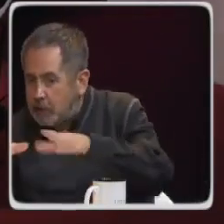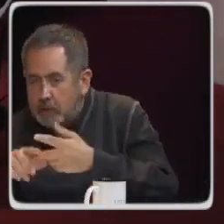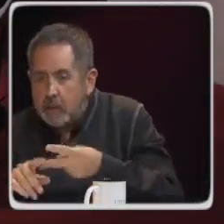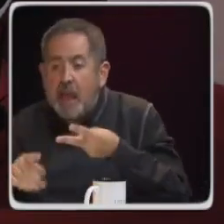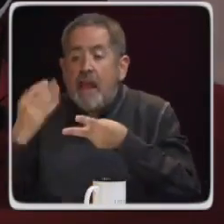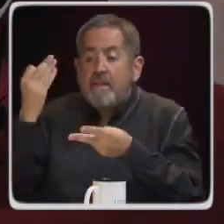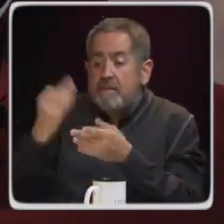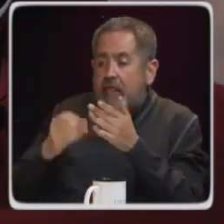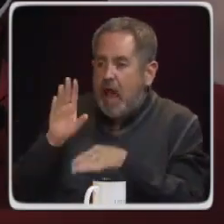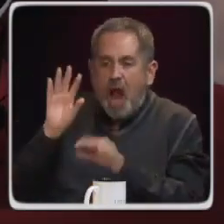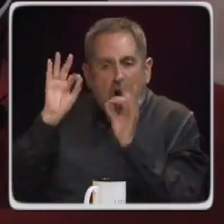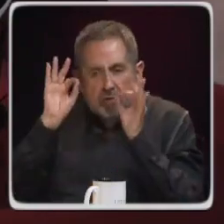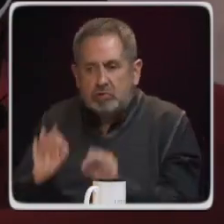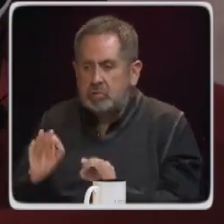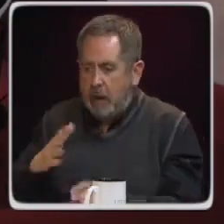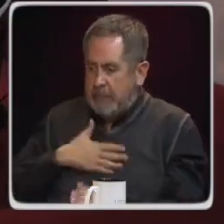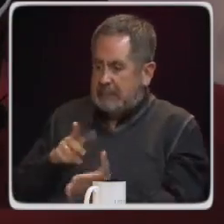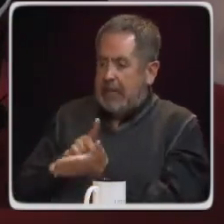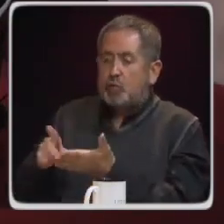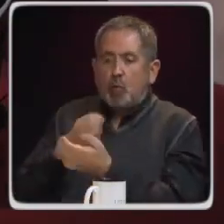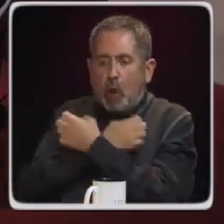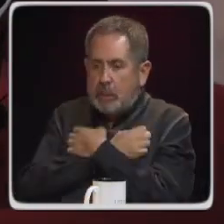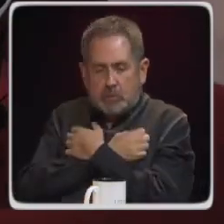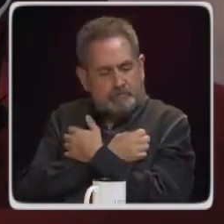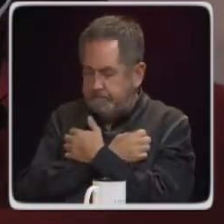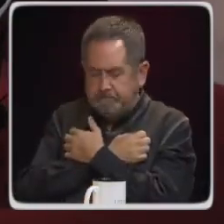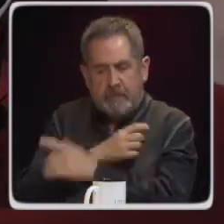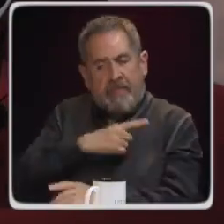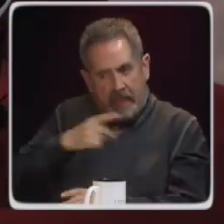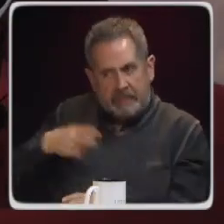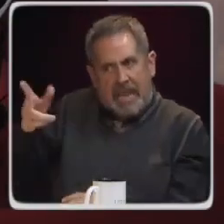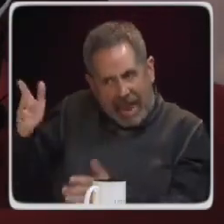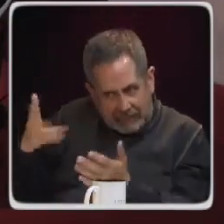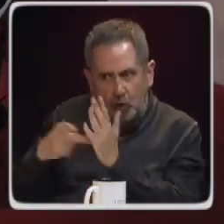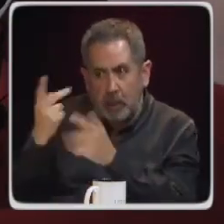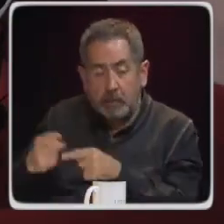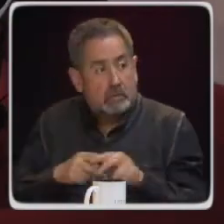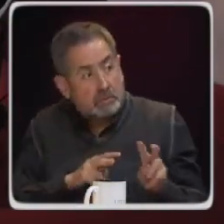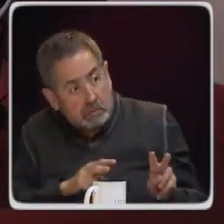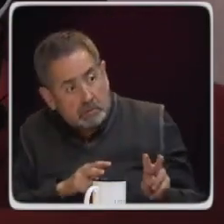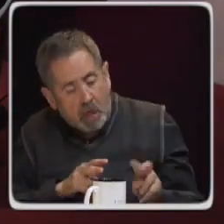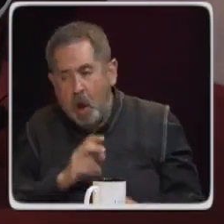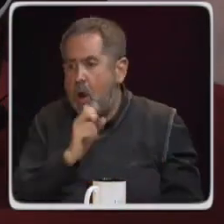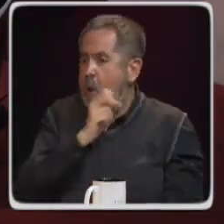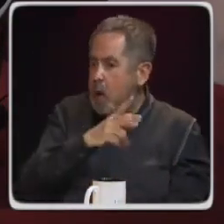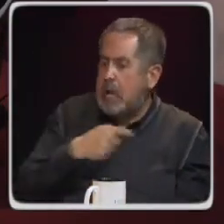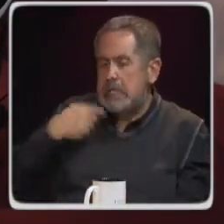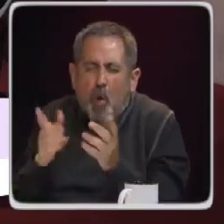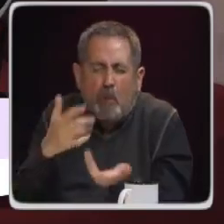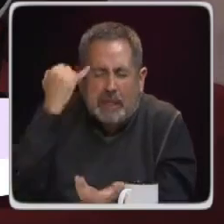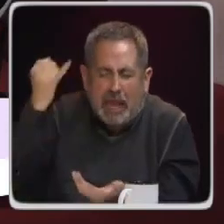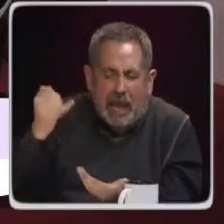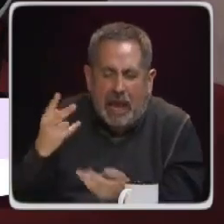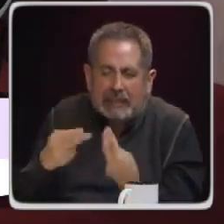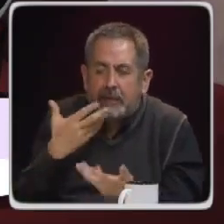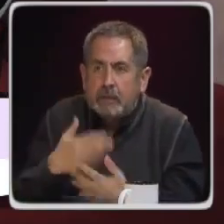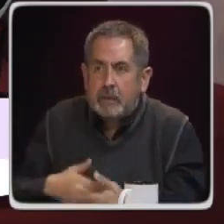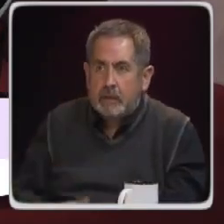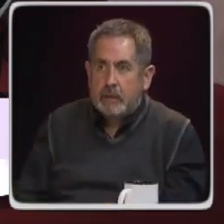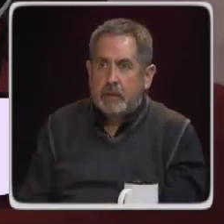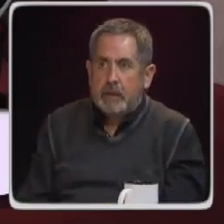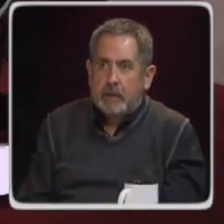mandata la Suprema Corte de Justicia es que nosotros consultemos a los grupos, en este caso de personas con discapacidad, para hacer